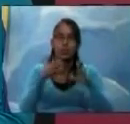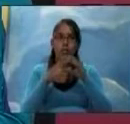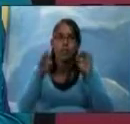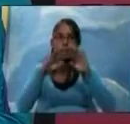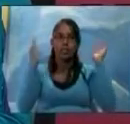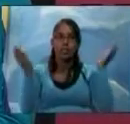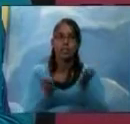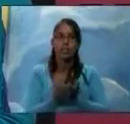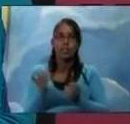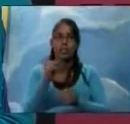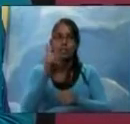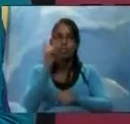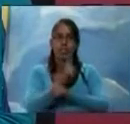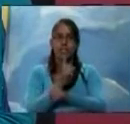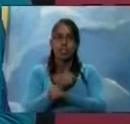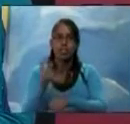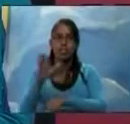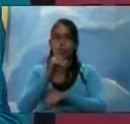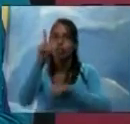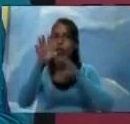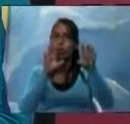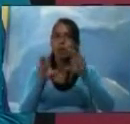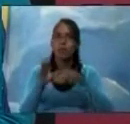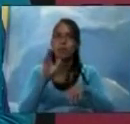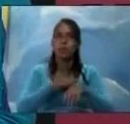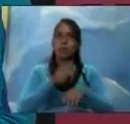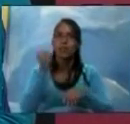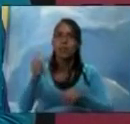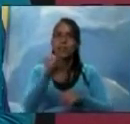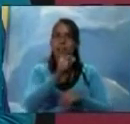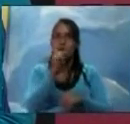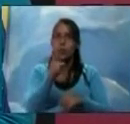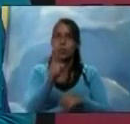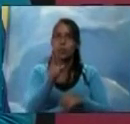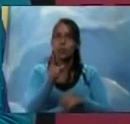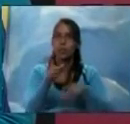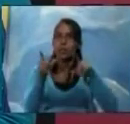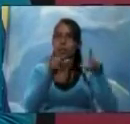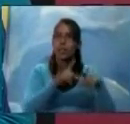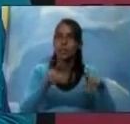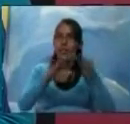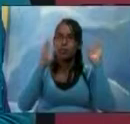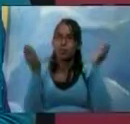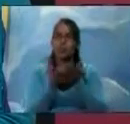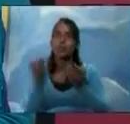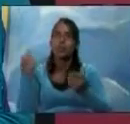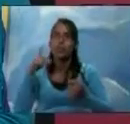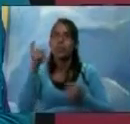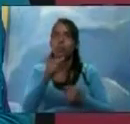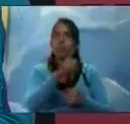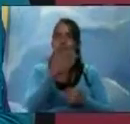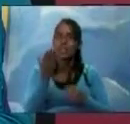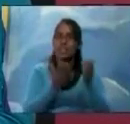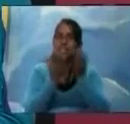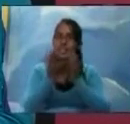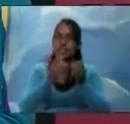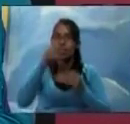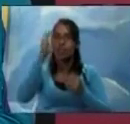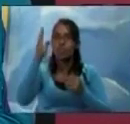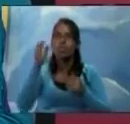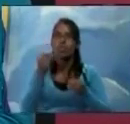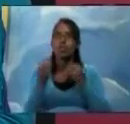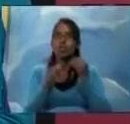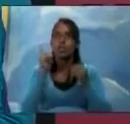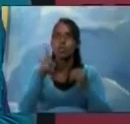tierra. No solamente sobre un solo país, porque en cada país, en cada sitio del mundo hay personas que sirven a Dios, como